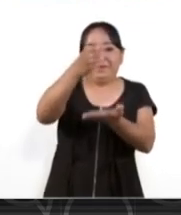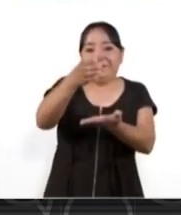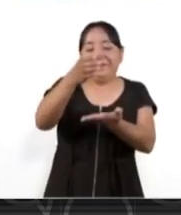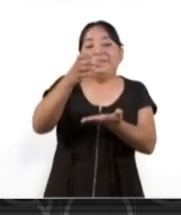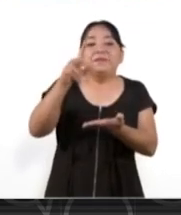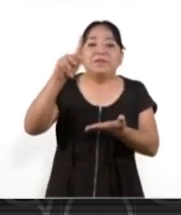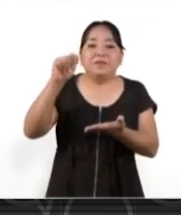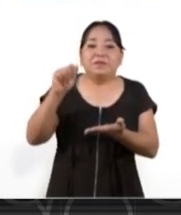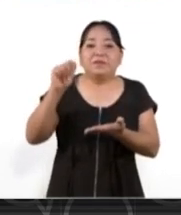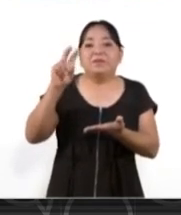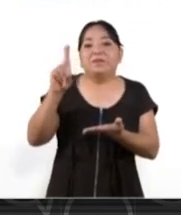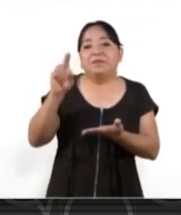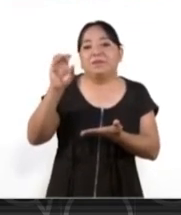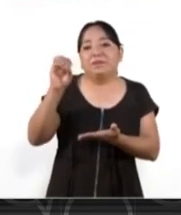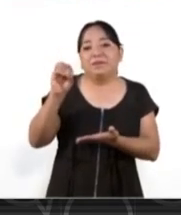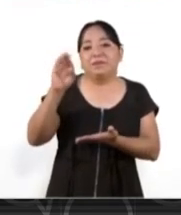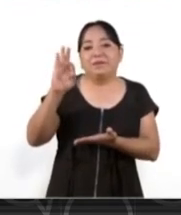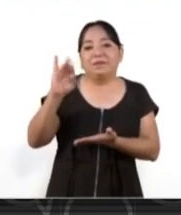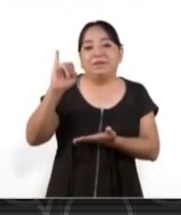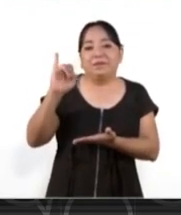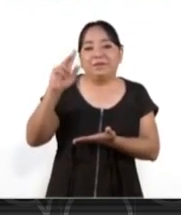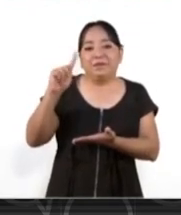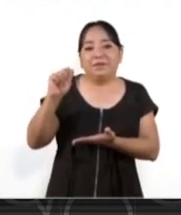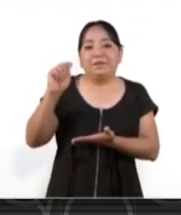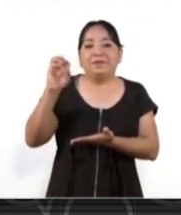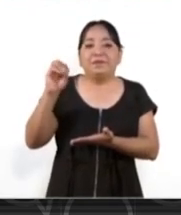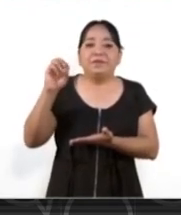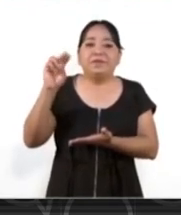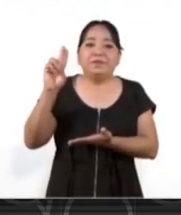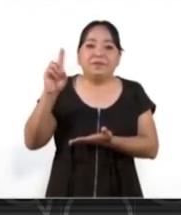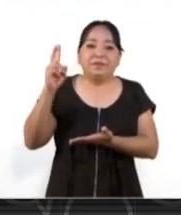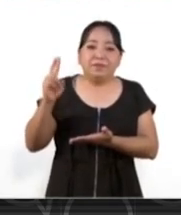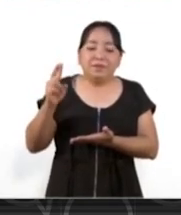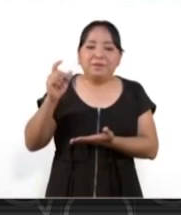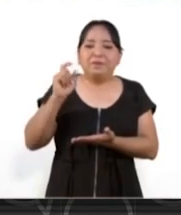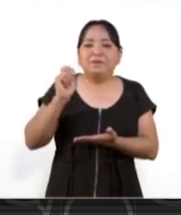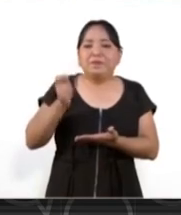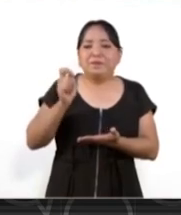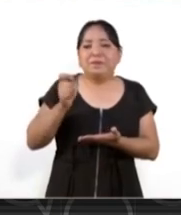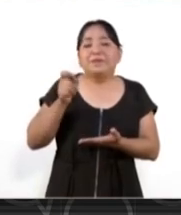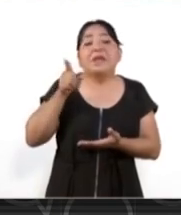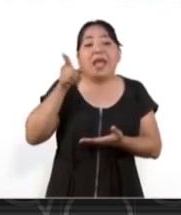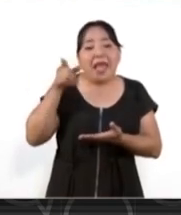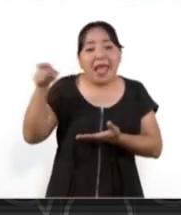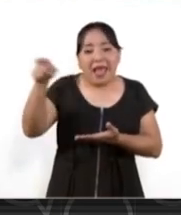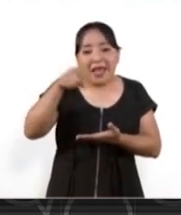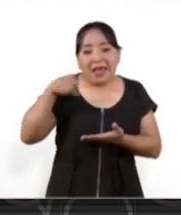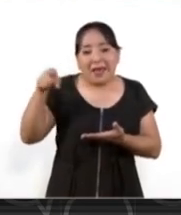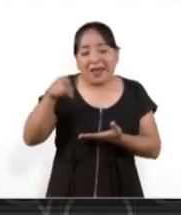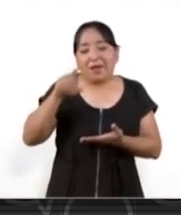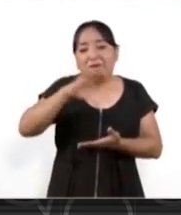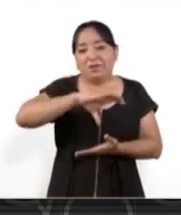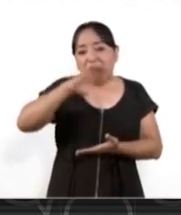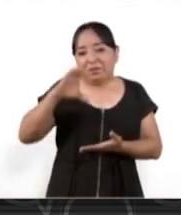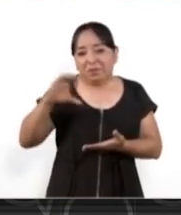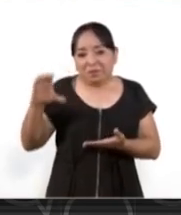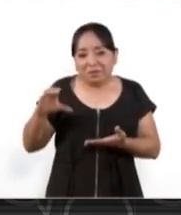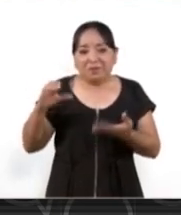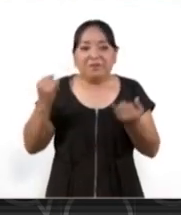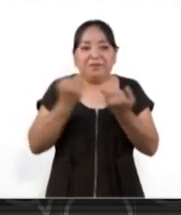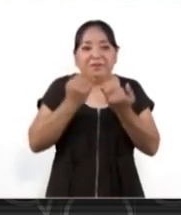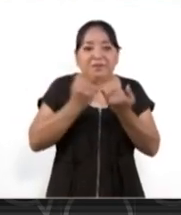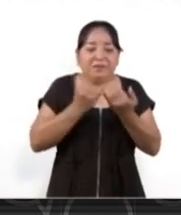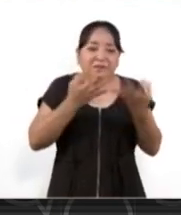Trophy Tour, por ser el trofeo, lo lleva a cabo Coca-Cola junto con FIFA y en este caso junto con el